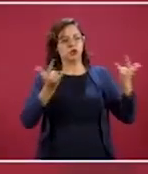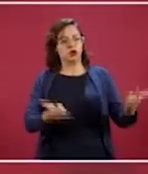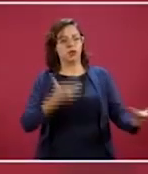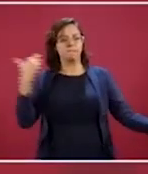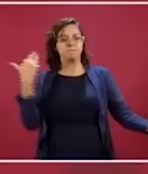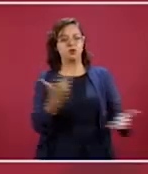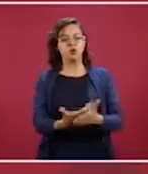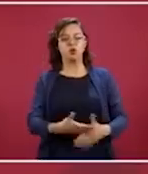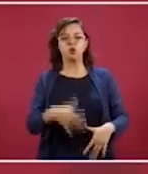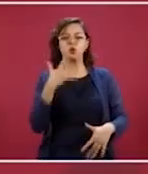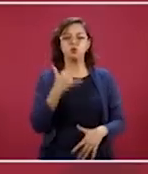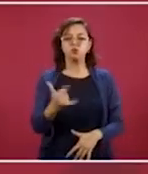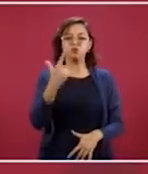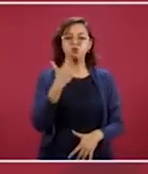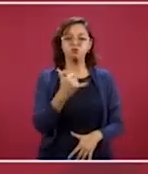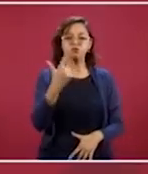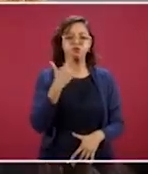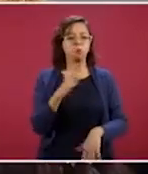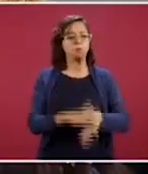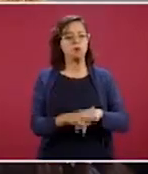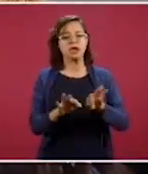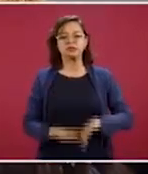más importantes que han habido